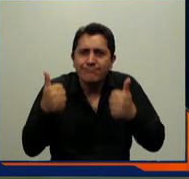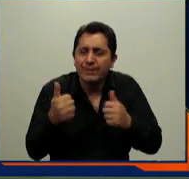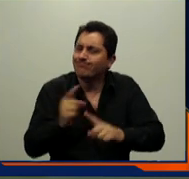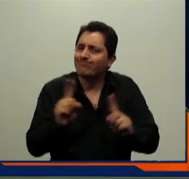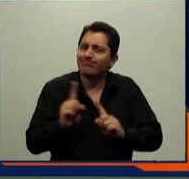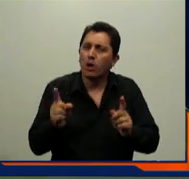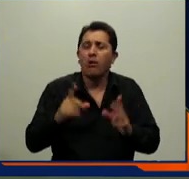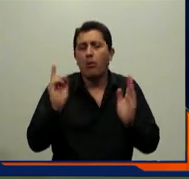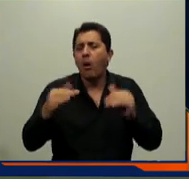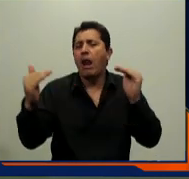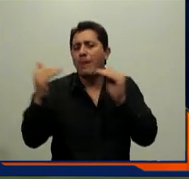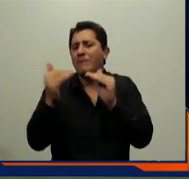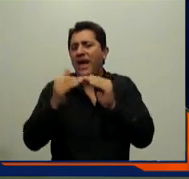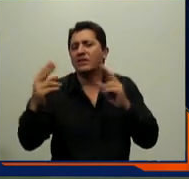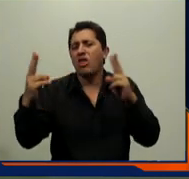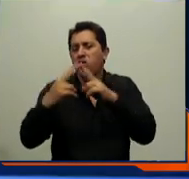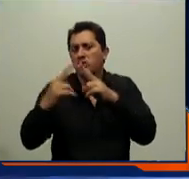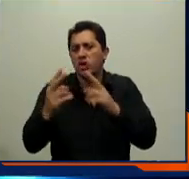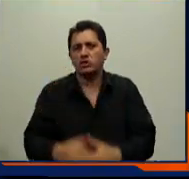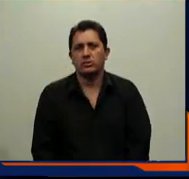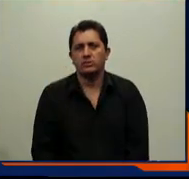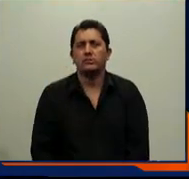pero empataron por 2-2.